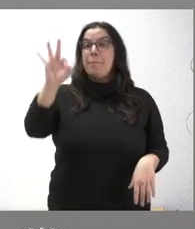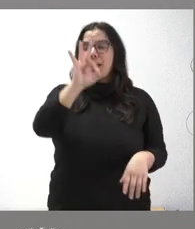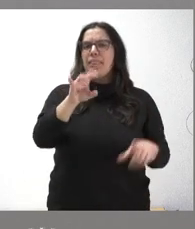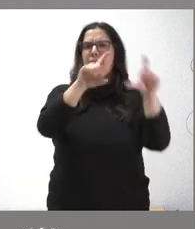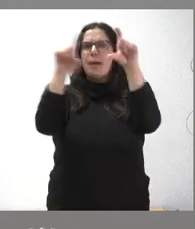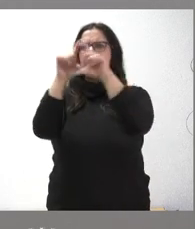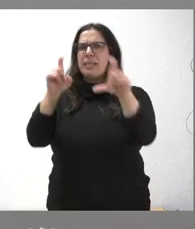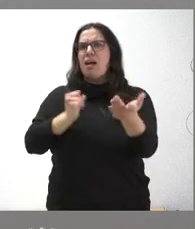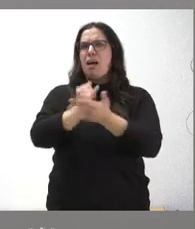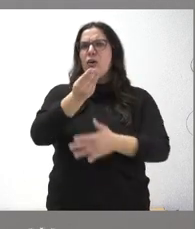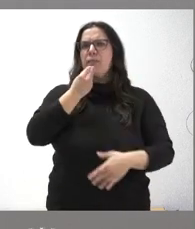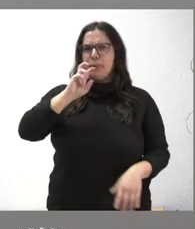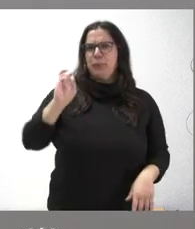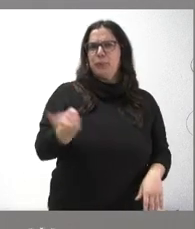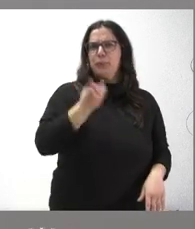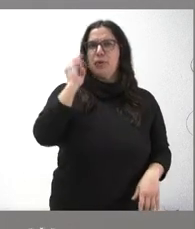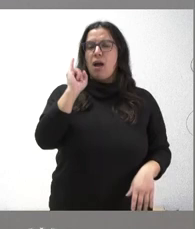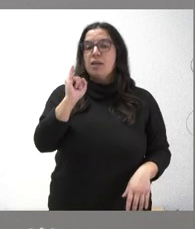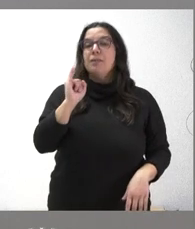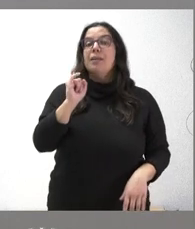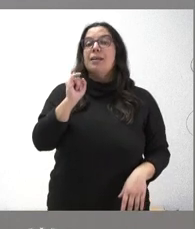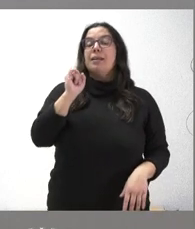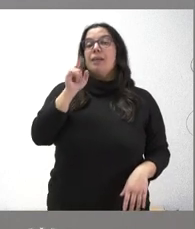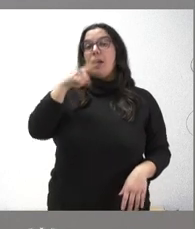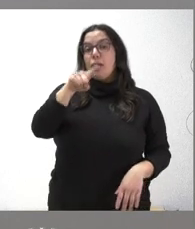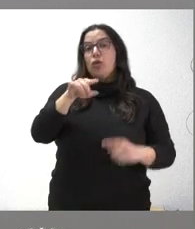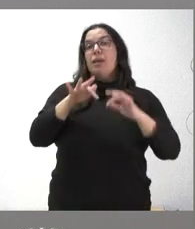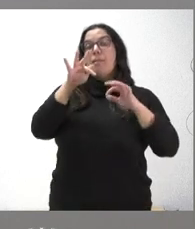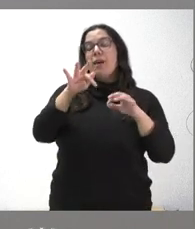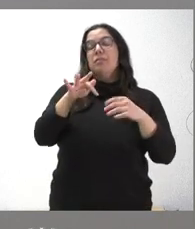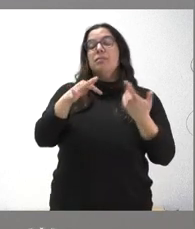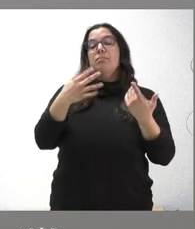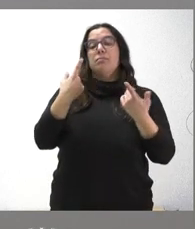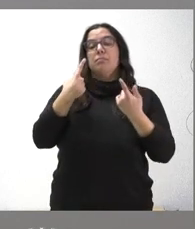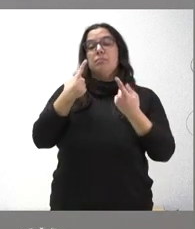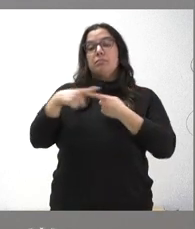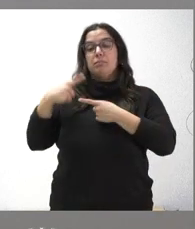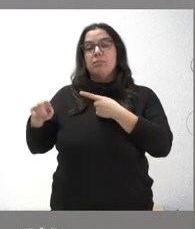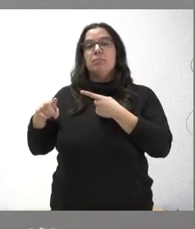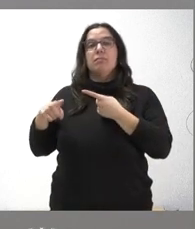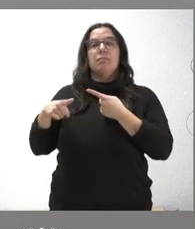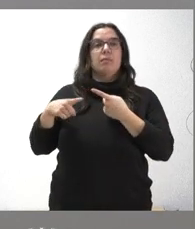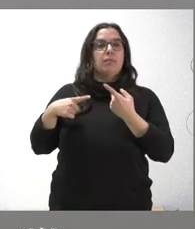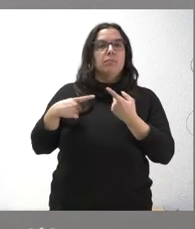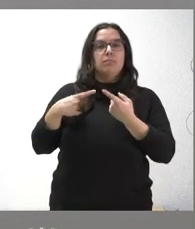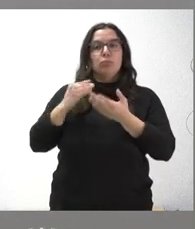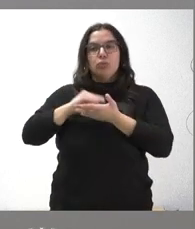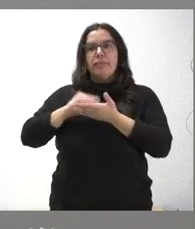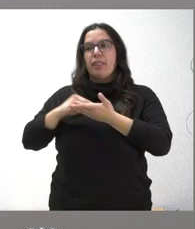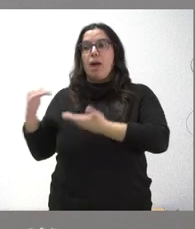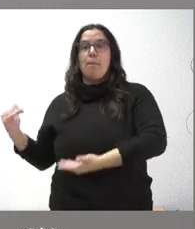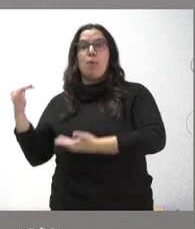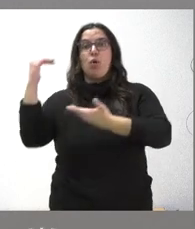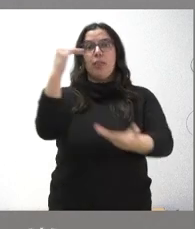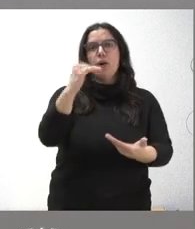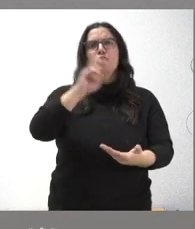ámbito agroalimentario que a su vez tienen de proveedores de ámbitos de bienes de equipo ha muchas empresas que están también ubicadas en